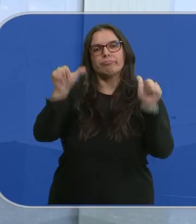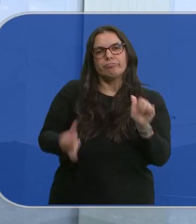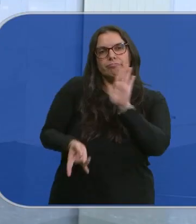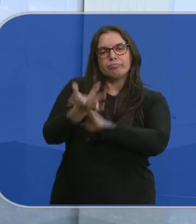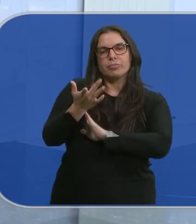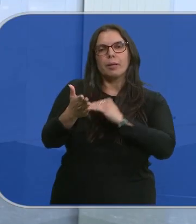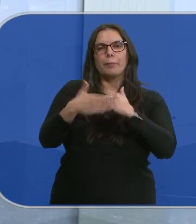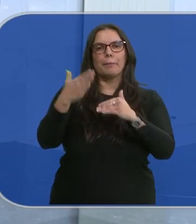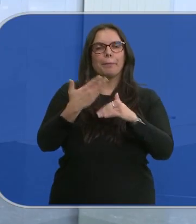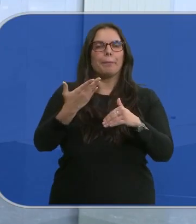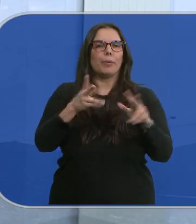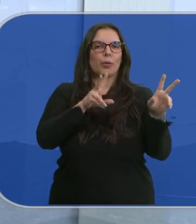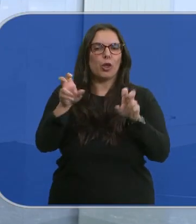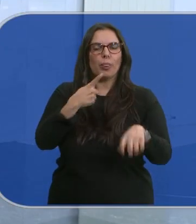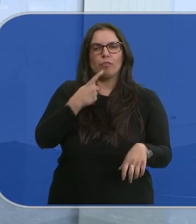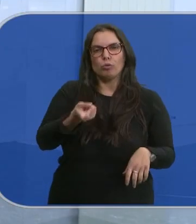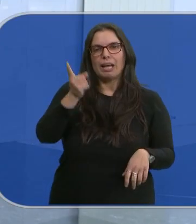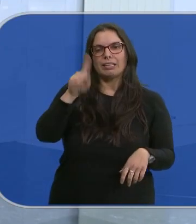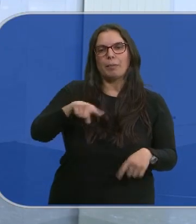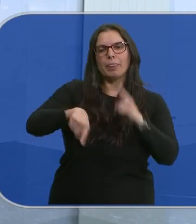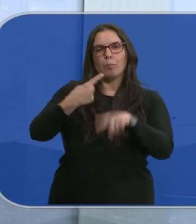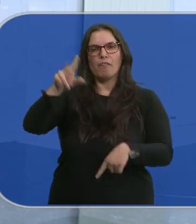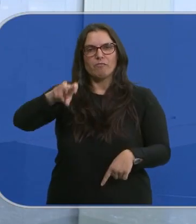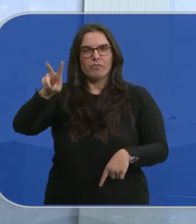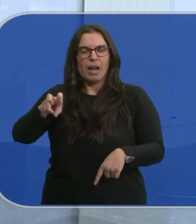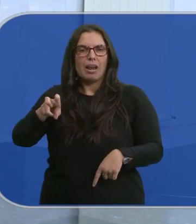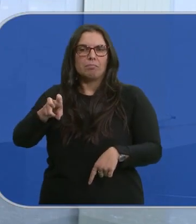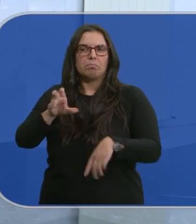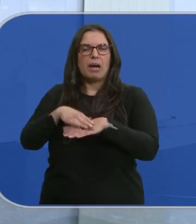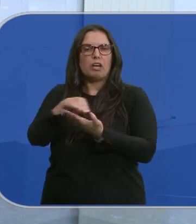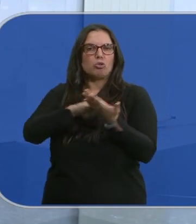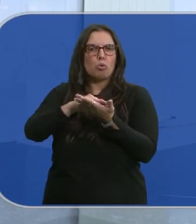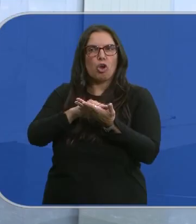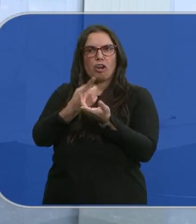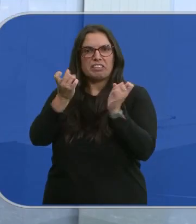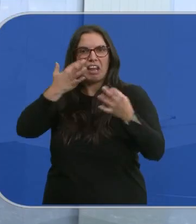la innovación, la dificultad y por supuesto su aplicación como solución a problemas o